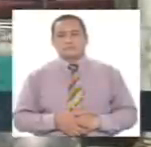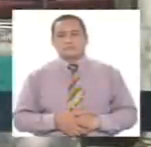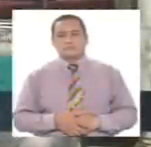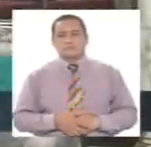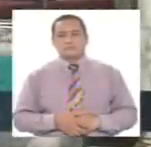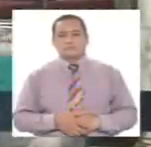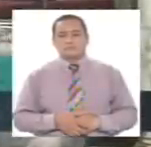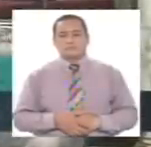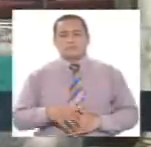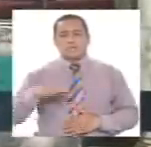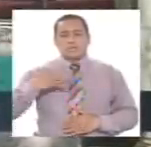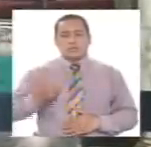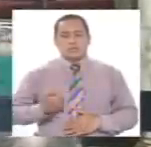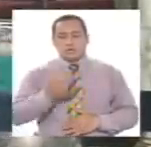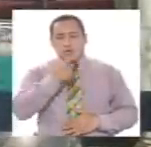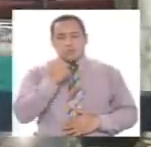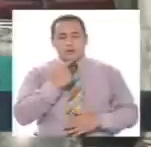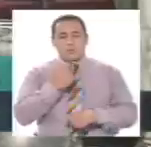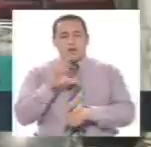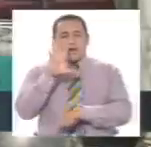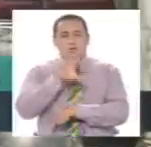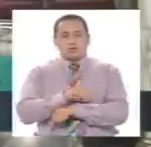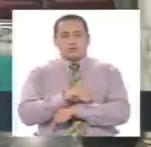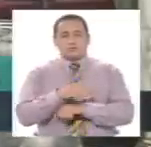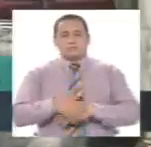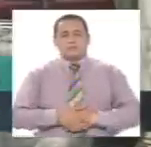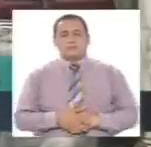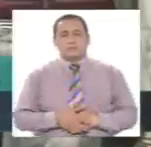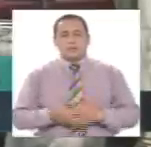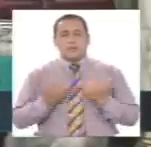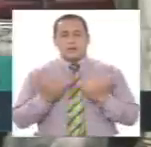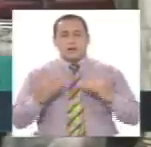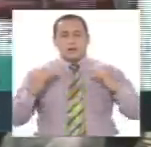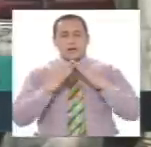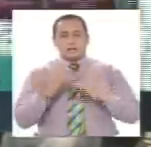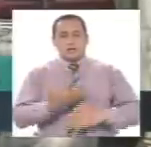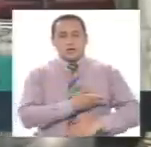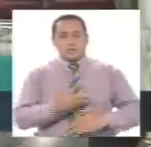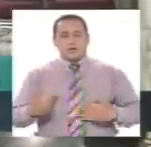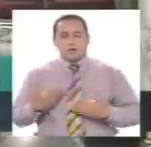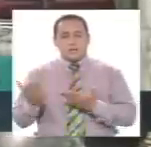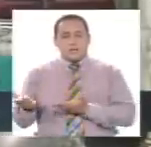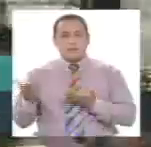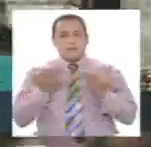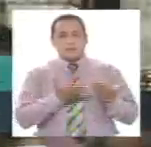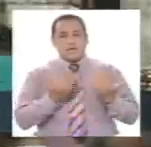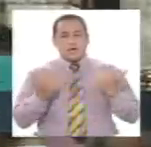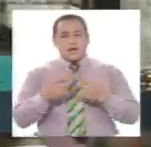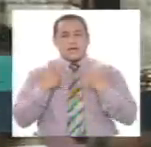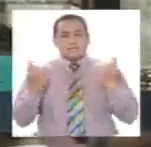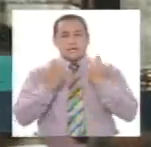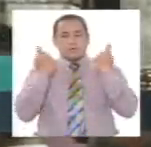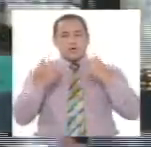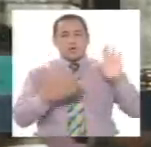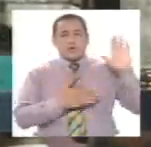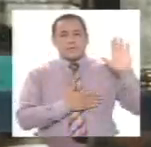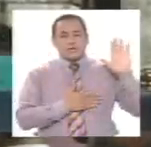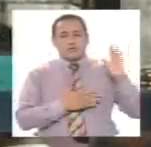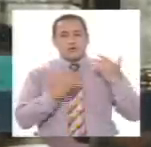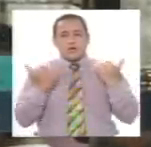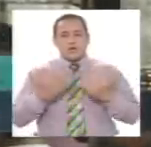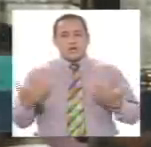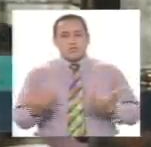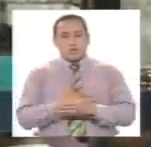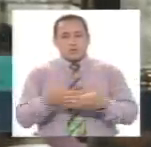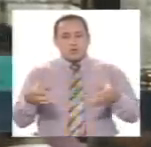Señoras y señores, buenas noches. Palacio de Gobierno les da la bienvenida a la ceremonia de juramentación del